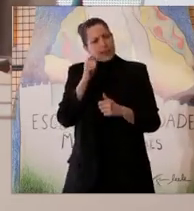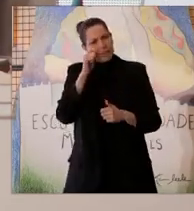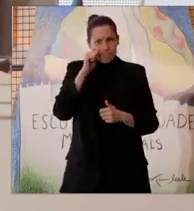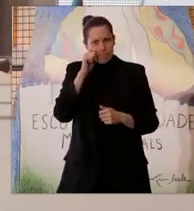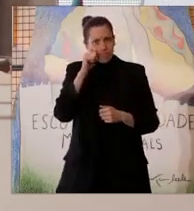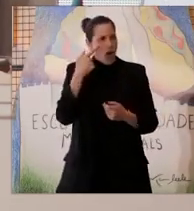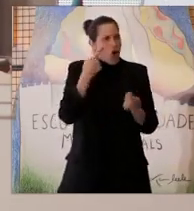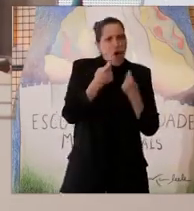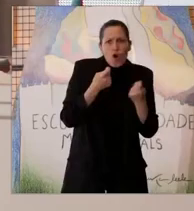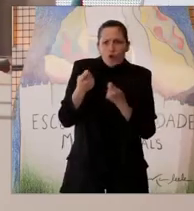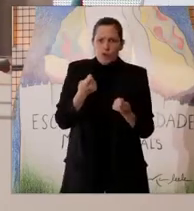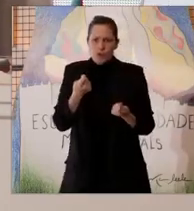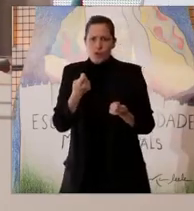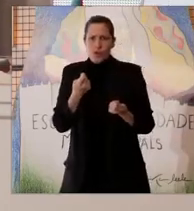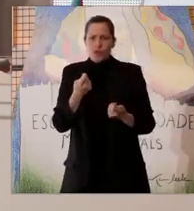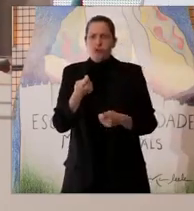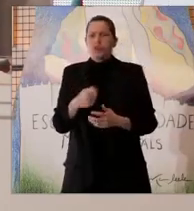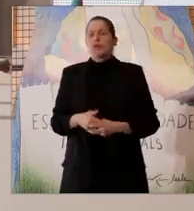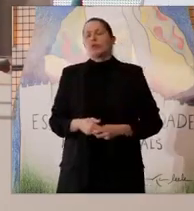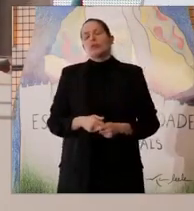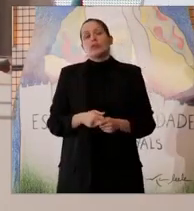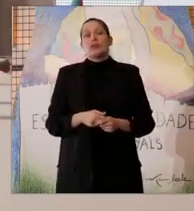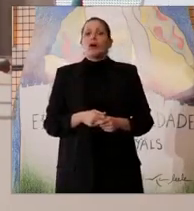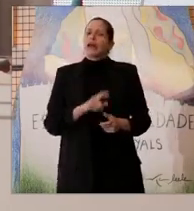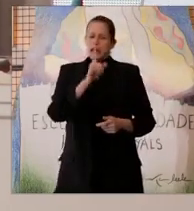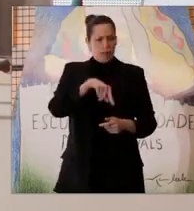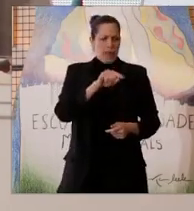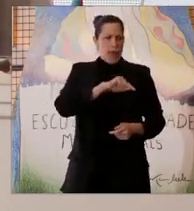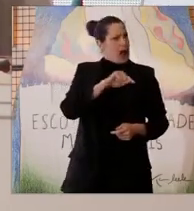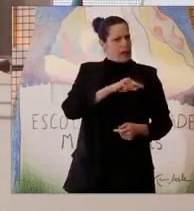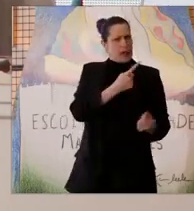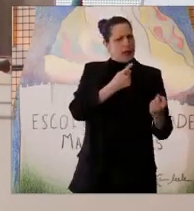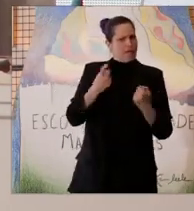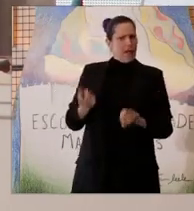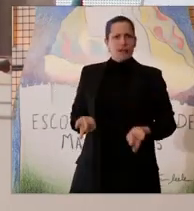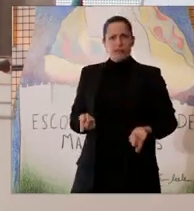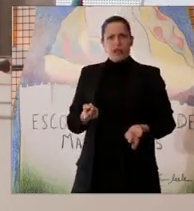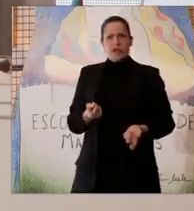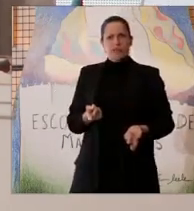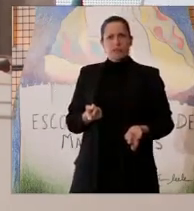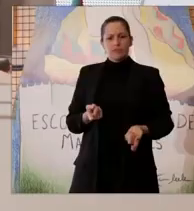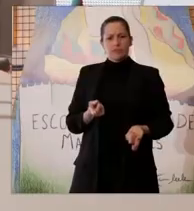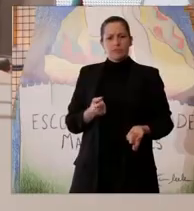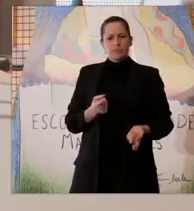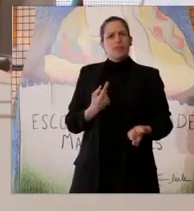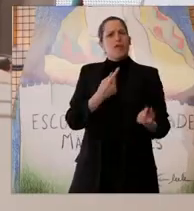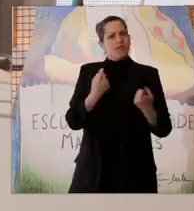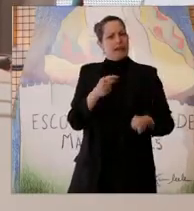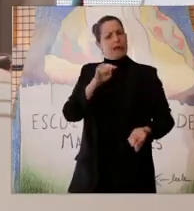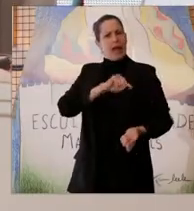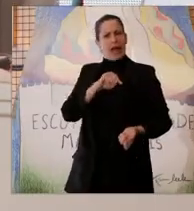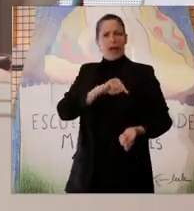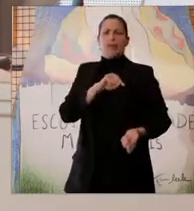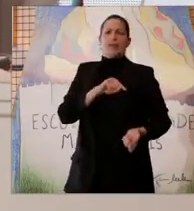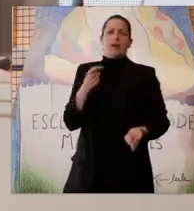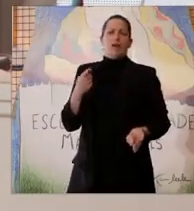yo creo que de ética también o sea hay una parte a por supuesto la inmoralidad la ética